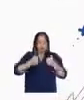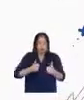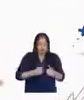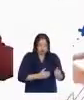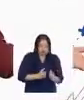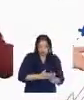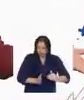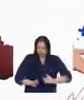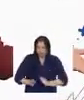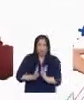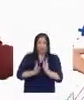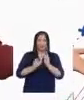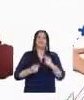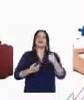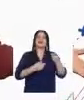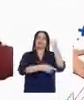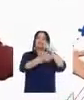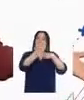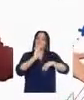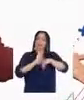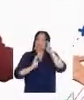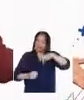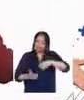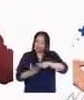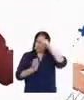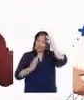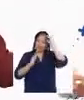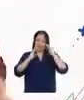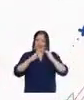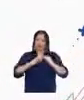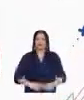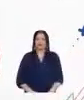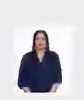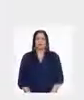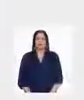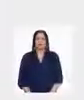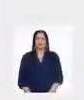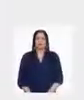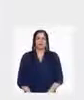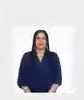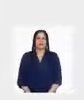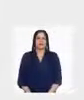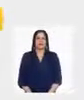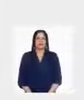objetivos. Volvemos con más en Aprendo en Casa.